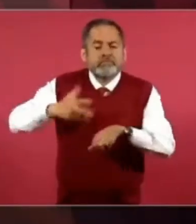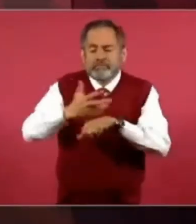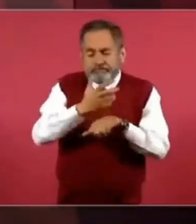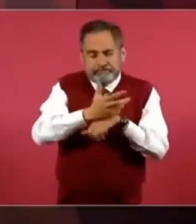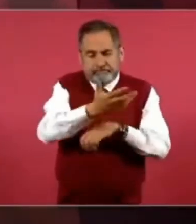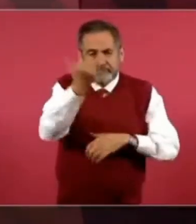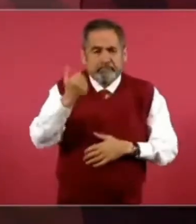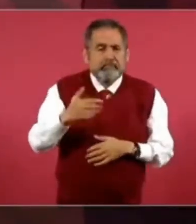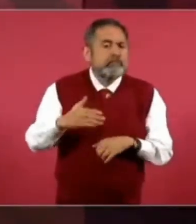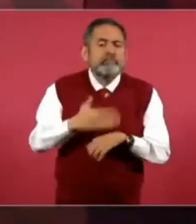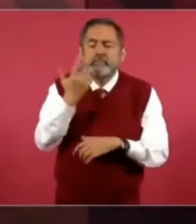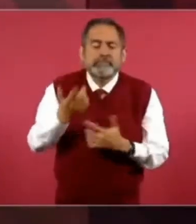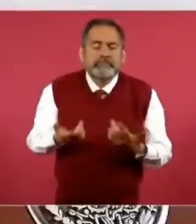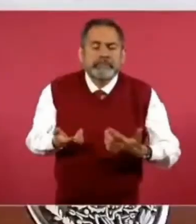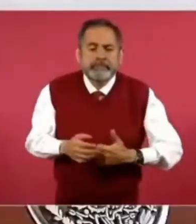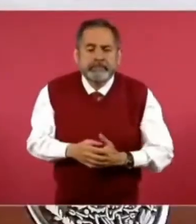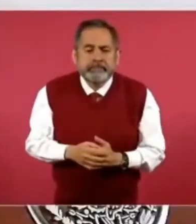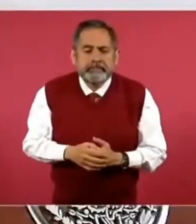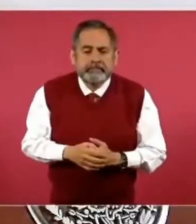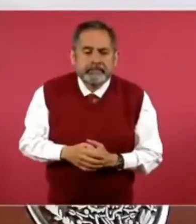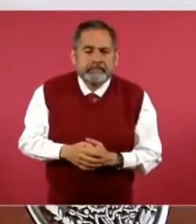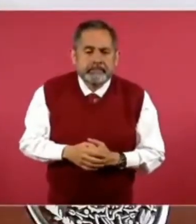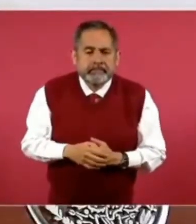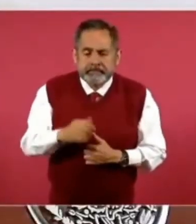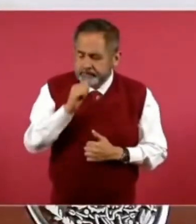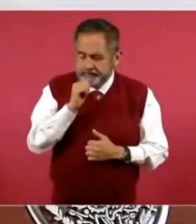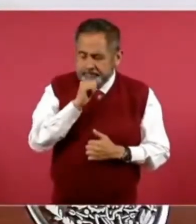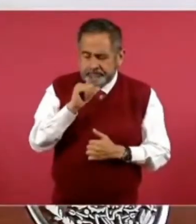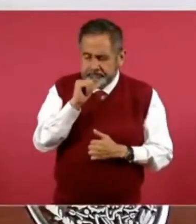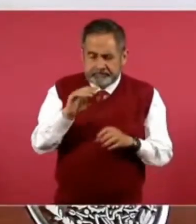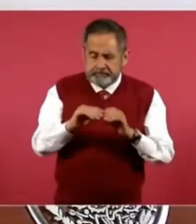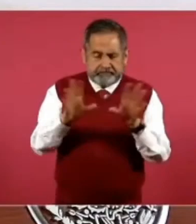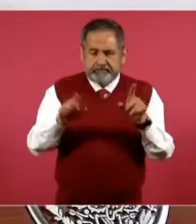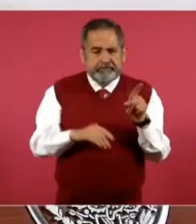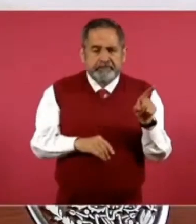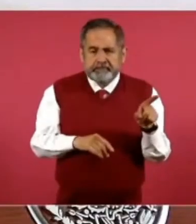porque todavía no se tiene toda la